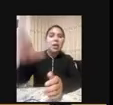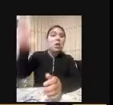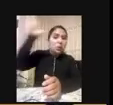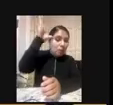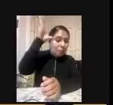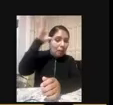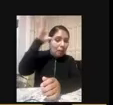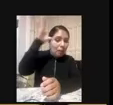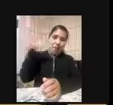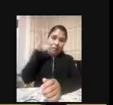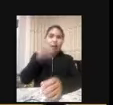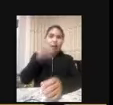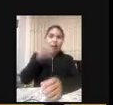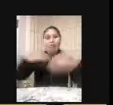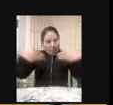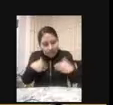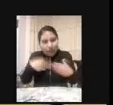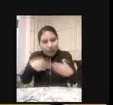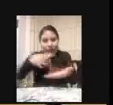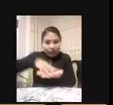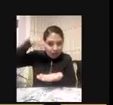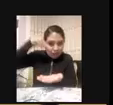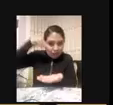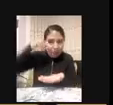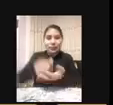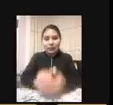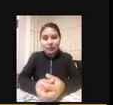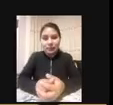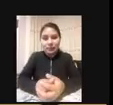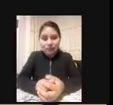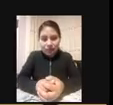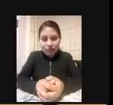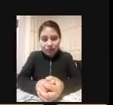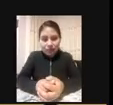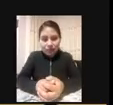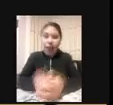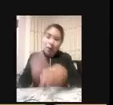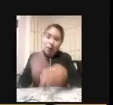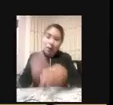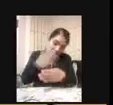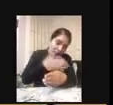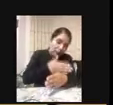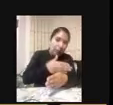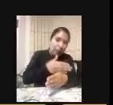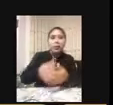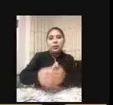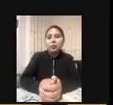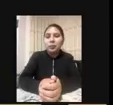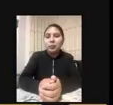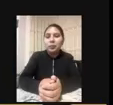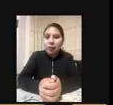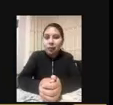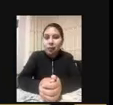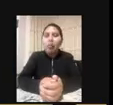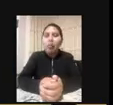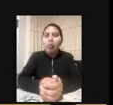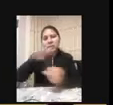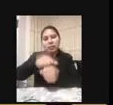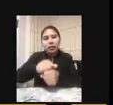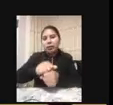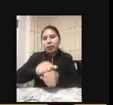en las terapias esto se les va indicando a medida que se va avanzando, y esto se debe trabajar de forma continua.